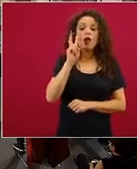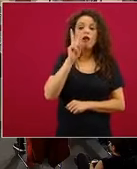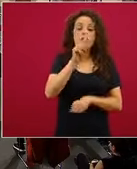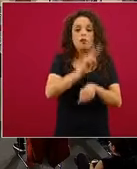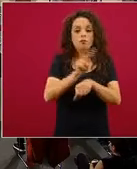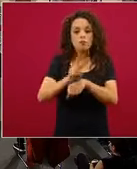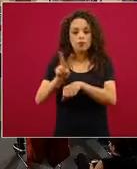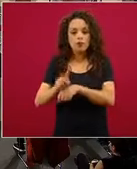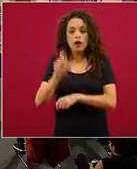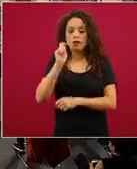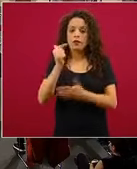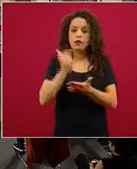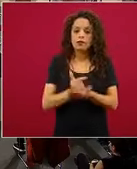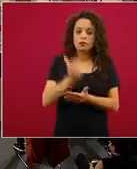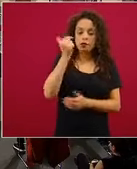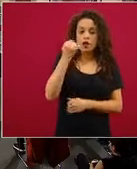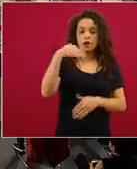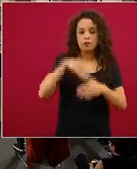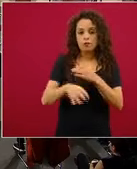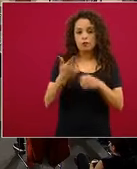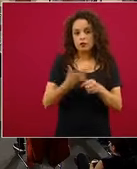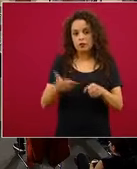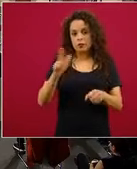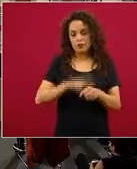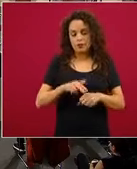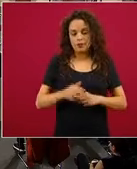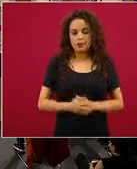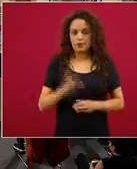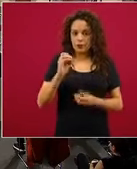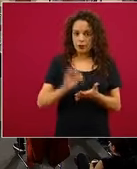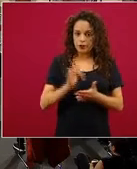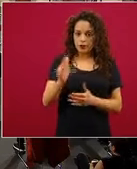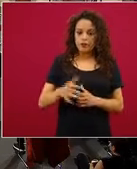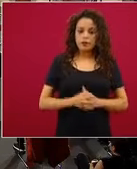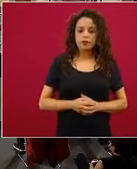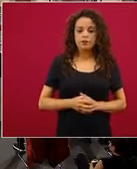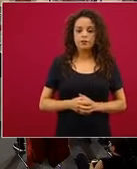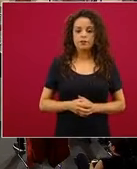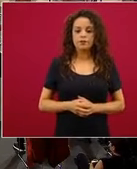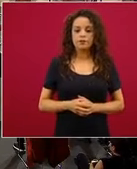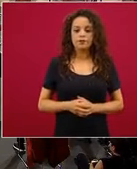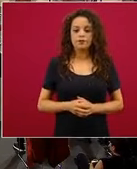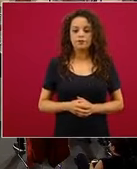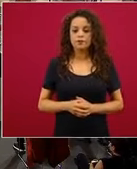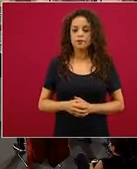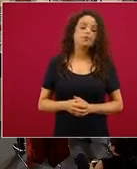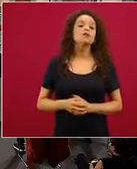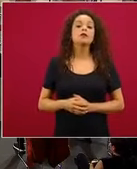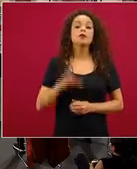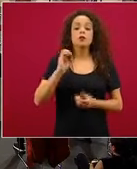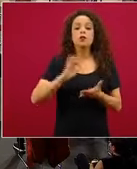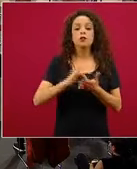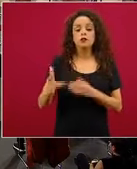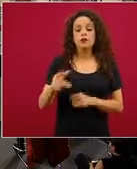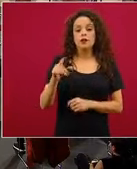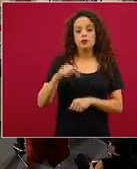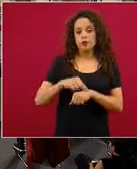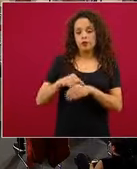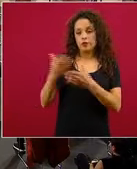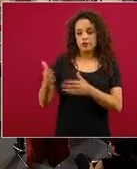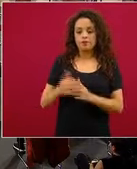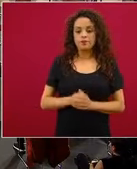casos graves y la hospitalización en el país. Gracias. Gracias, doctor José Luis Alomía. Le pido a la doctora Sandra